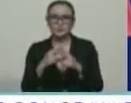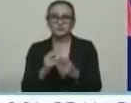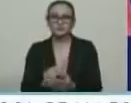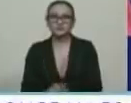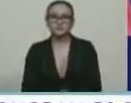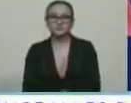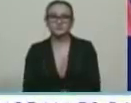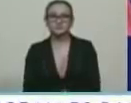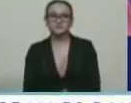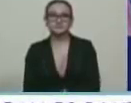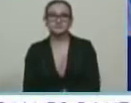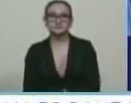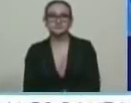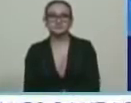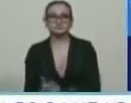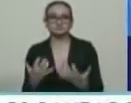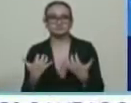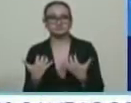Con la presencia